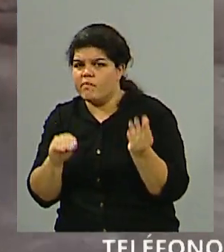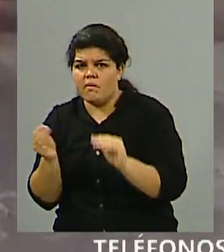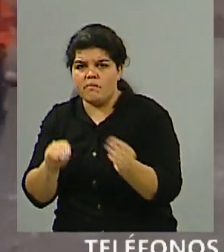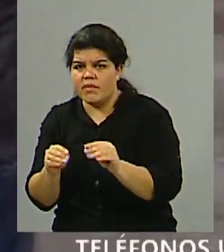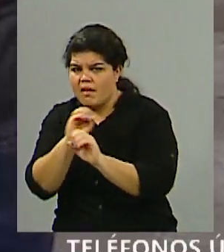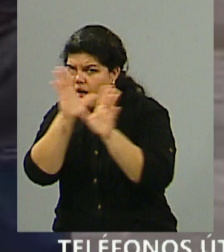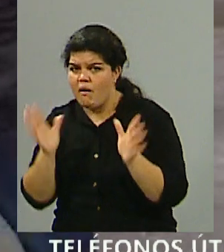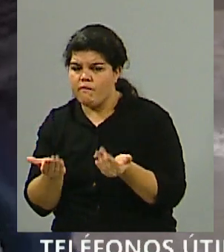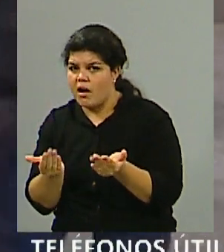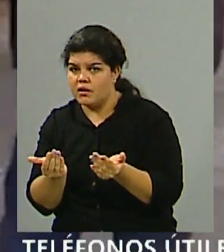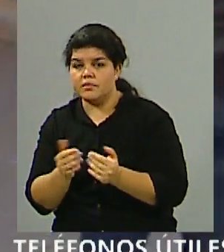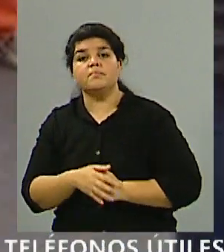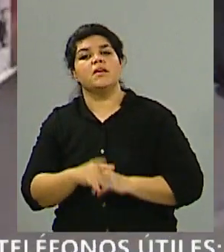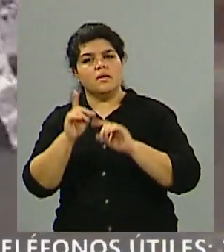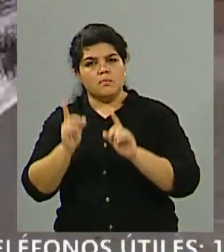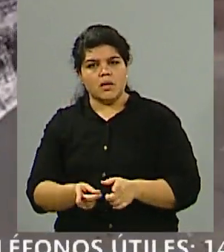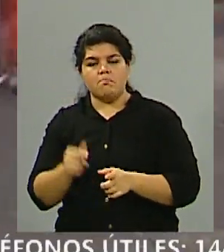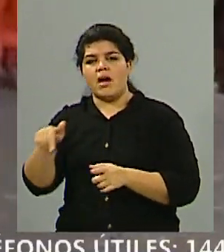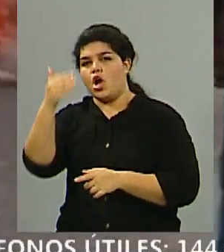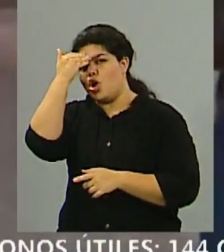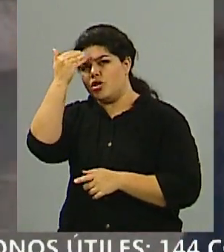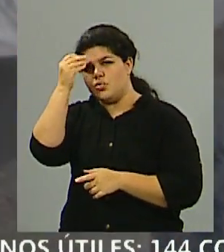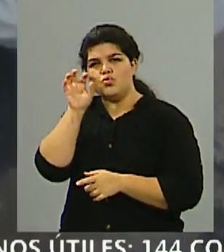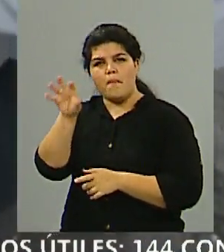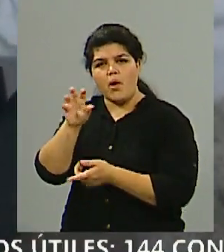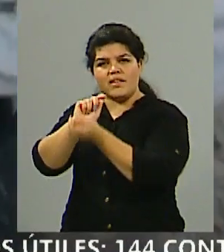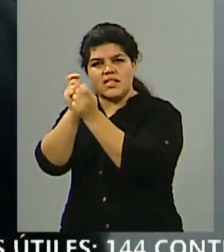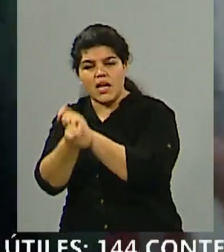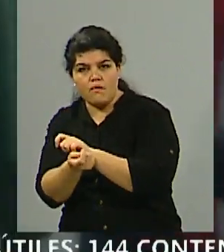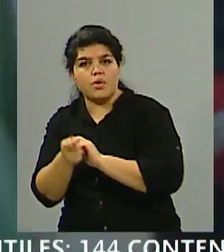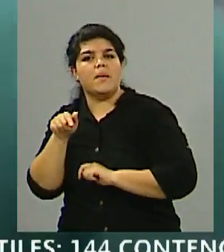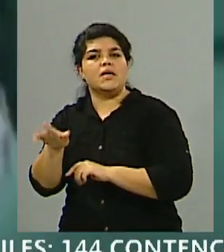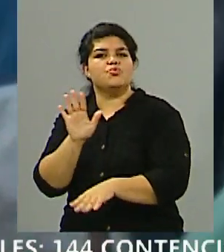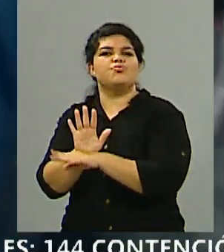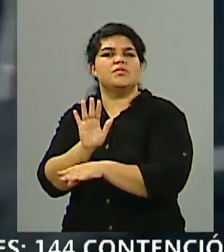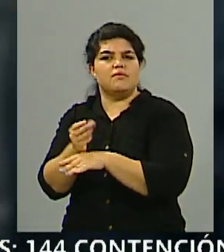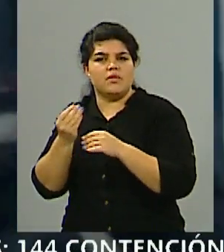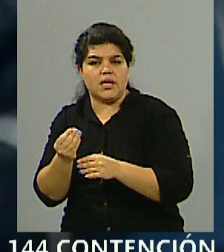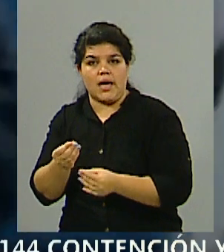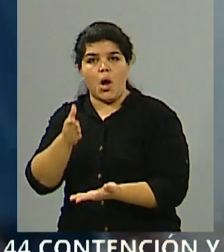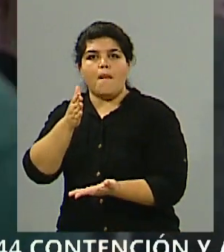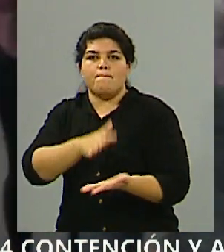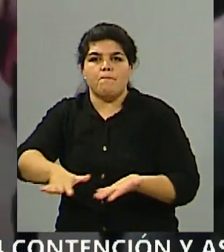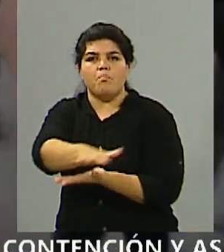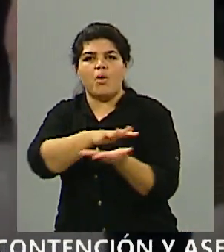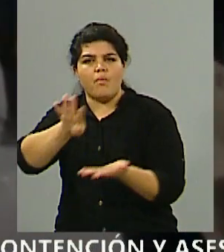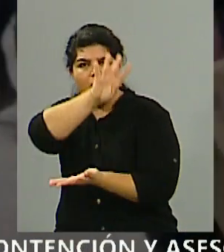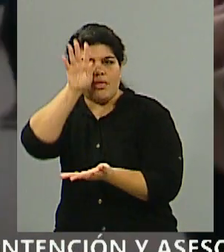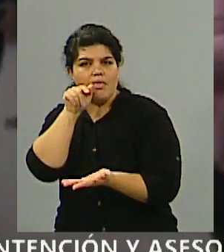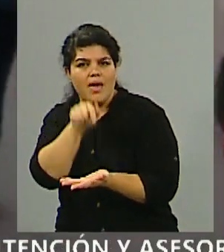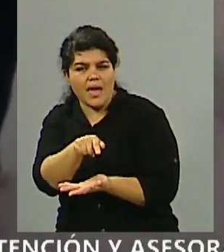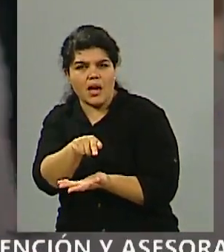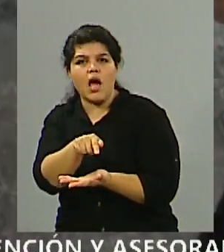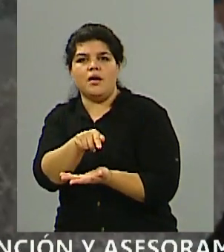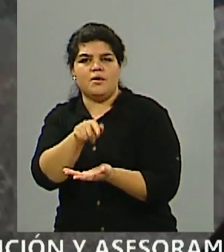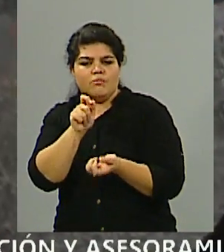la reforma propone cambios en derechos o en materia de derechos de pueblos indígenas que, como bien sabemos, y